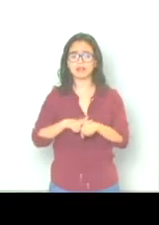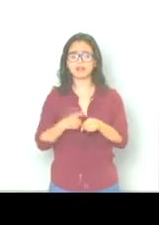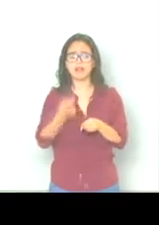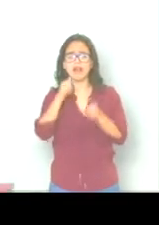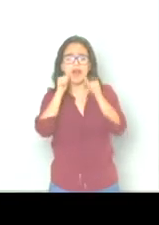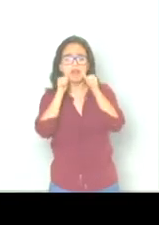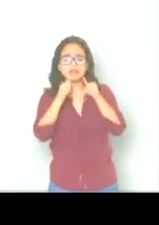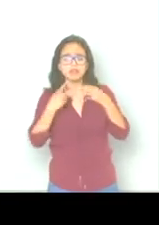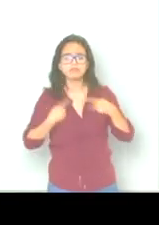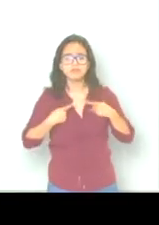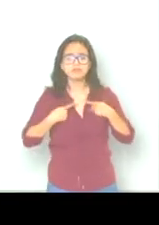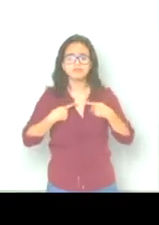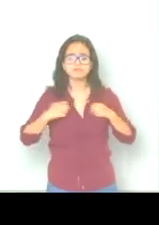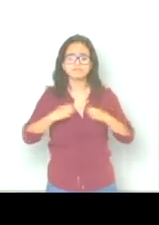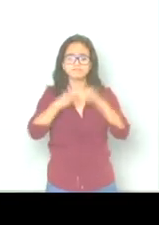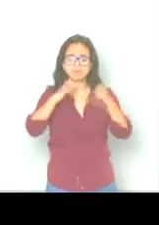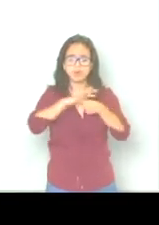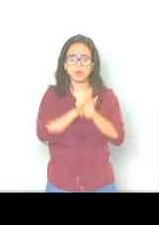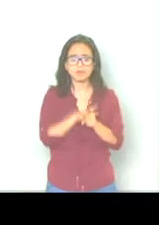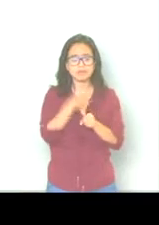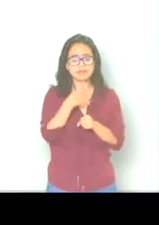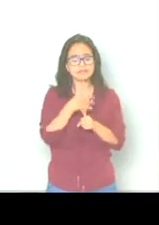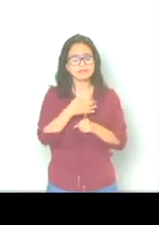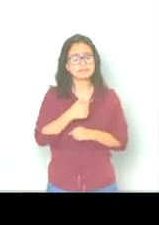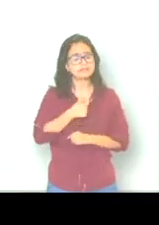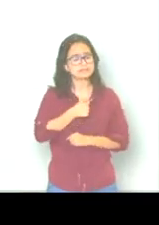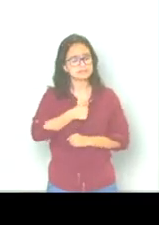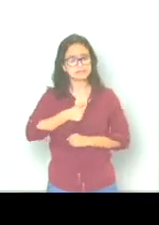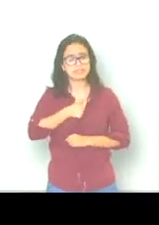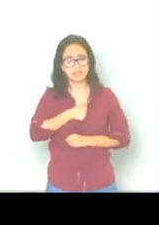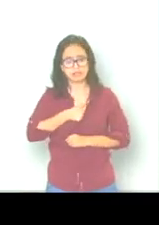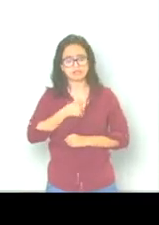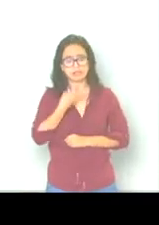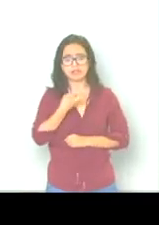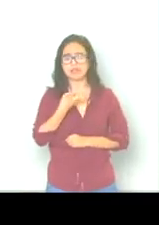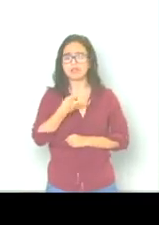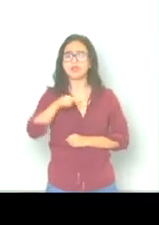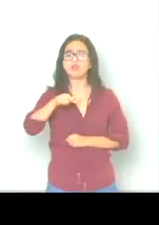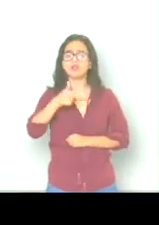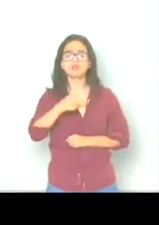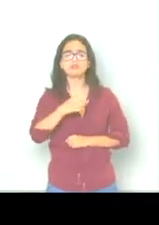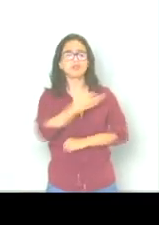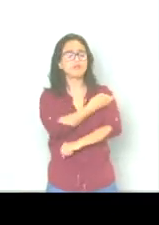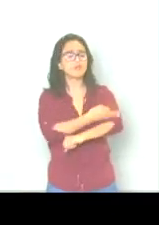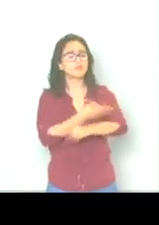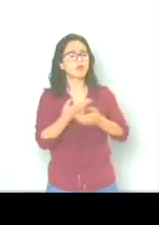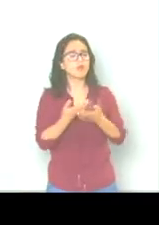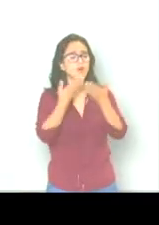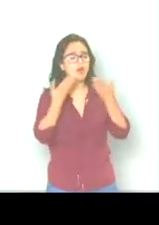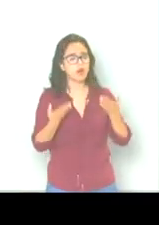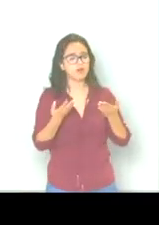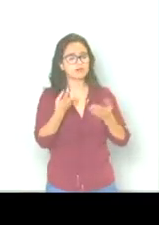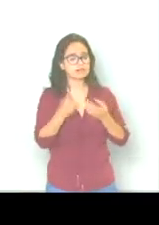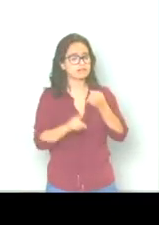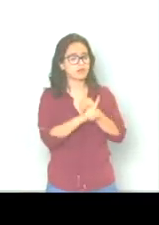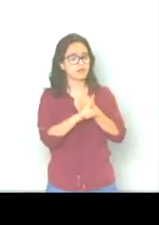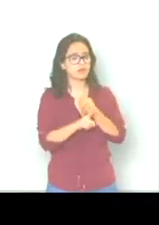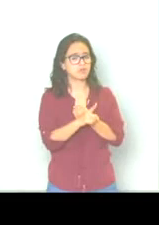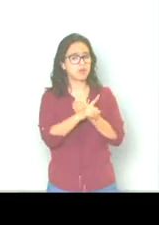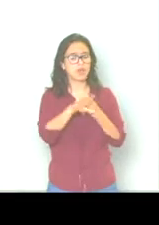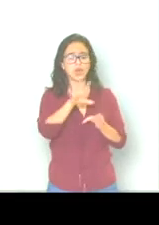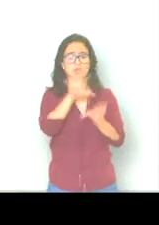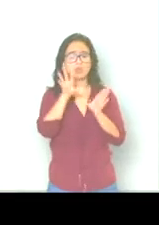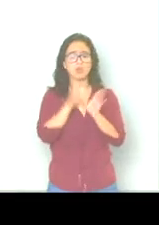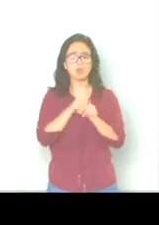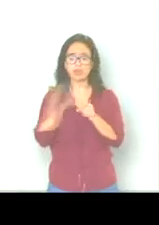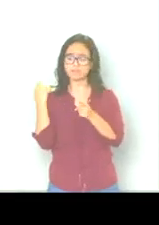de esta contingencia, enviamos nuestro más sentido pésame a estas 12 familias que ahora resultaron afectadas y que, sumadas a las